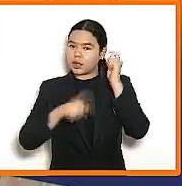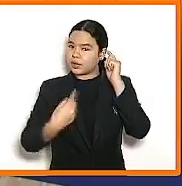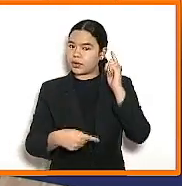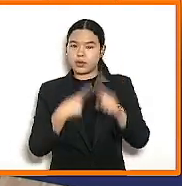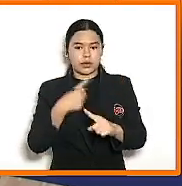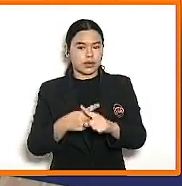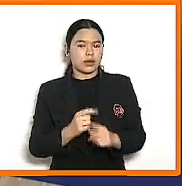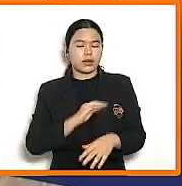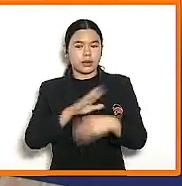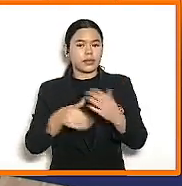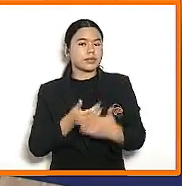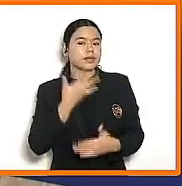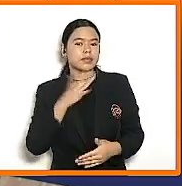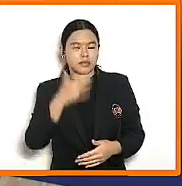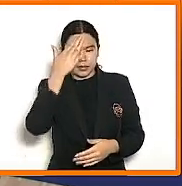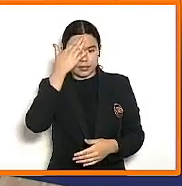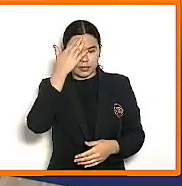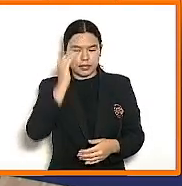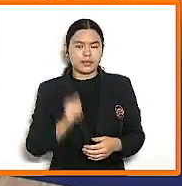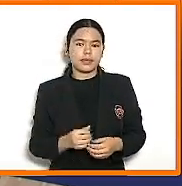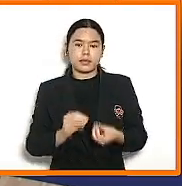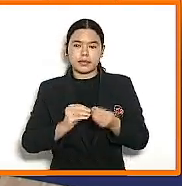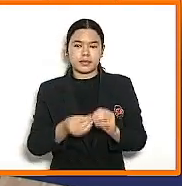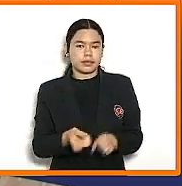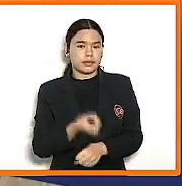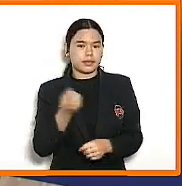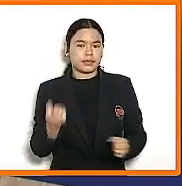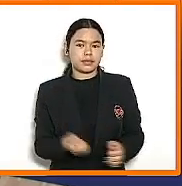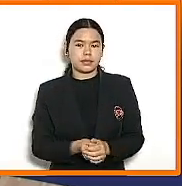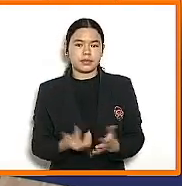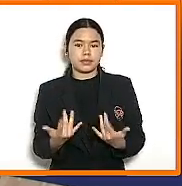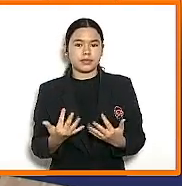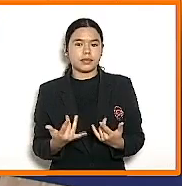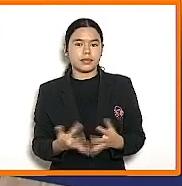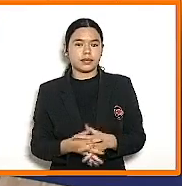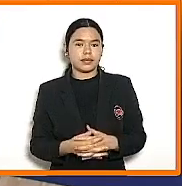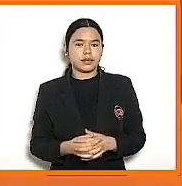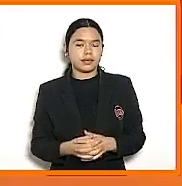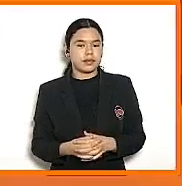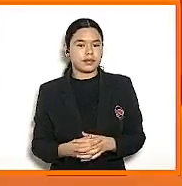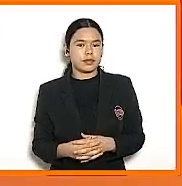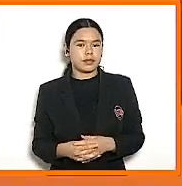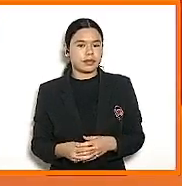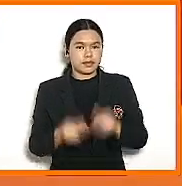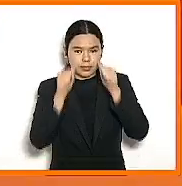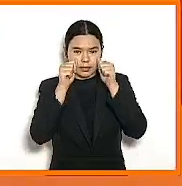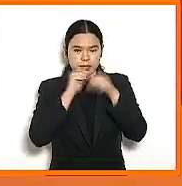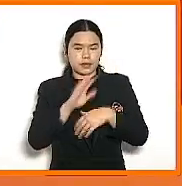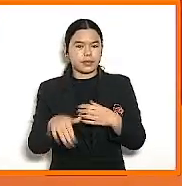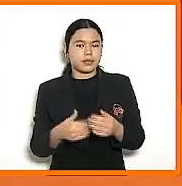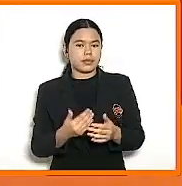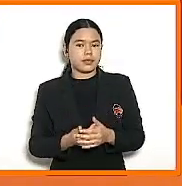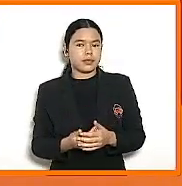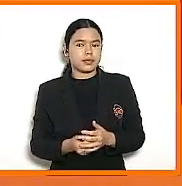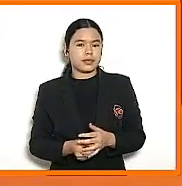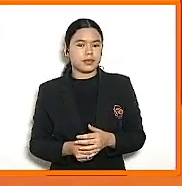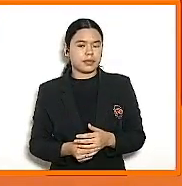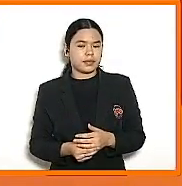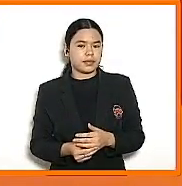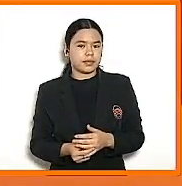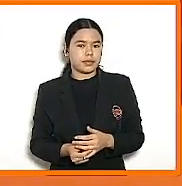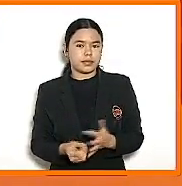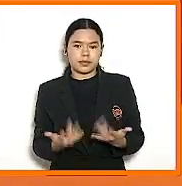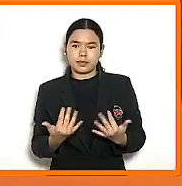para Multi-X, suerte, porque en este momento la vamos a conocer. Y esta es... Atentos.